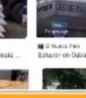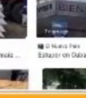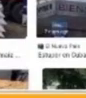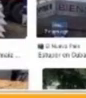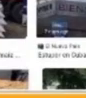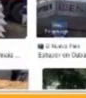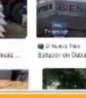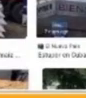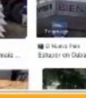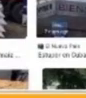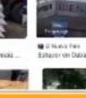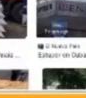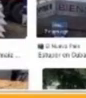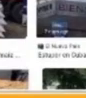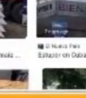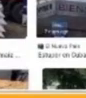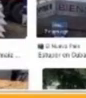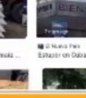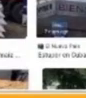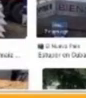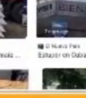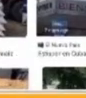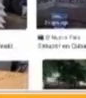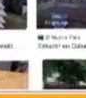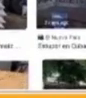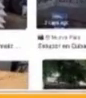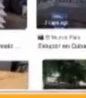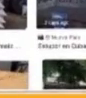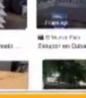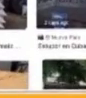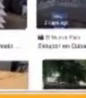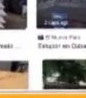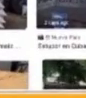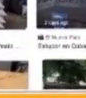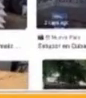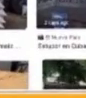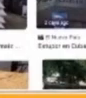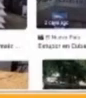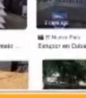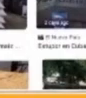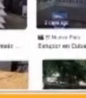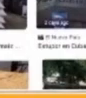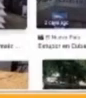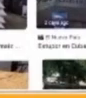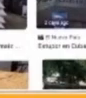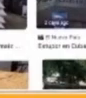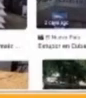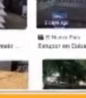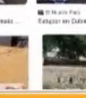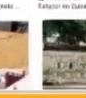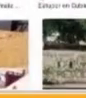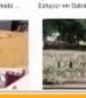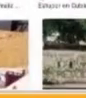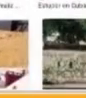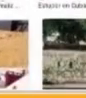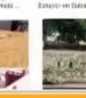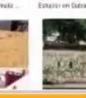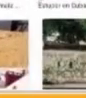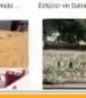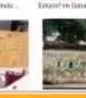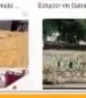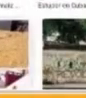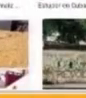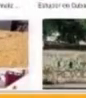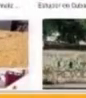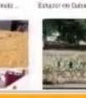Se colocaron en la en Google. Mi amor, imagínate que están en El País, en todas partes, o sea, están en